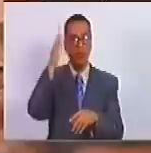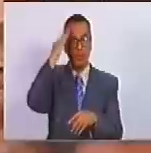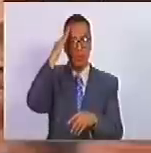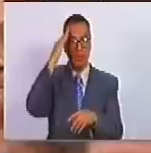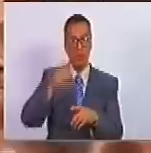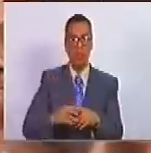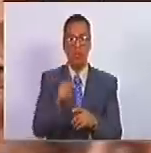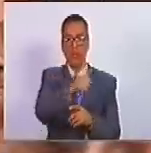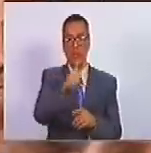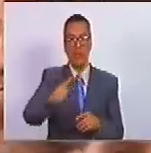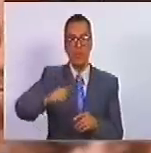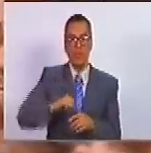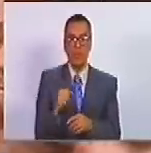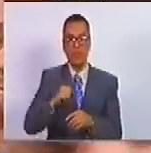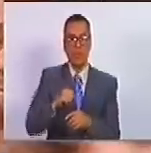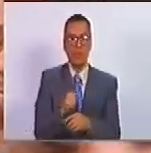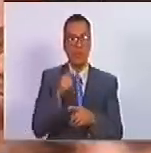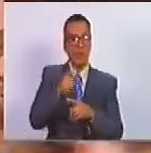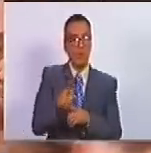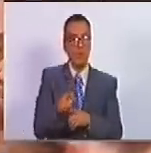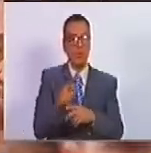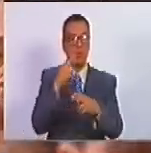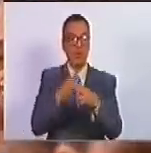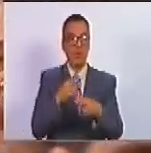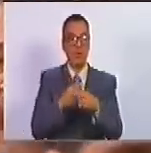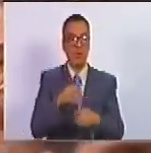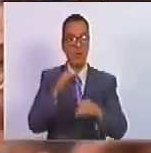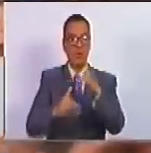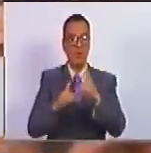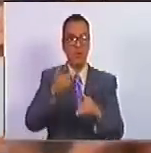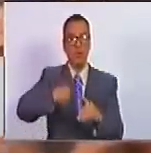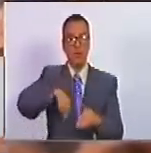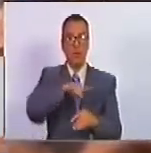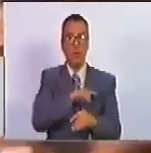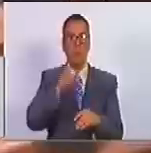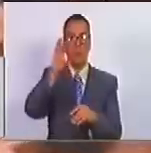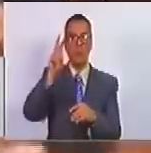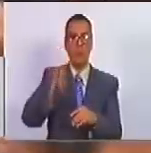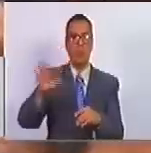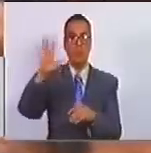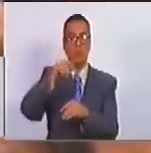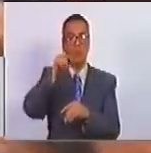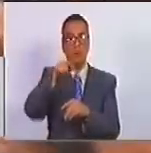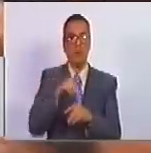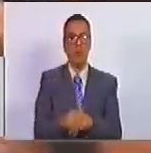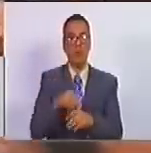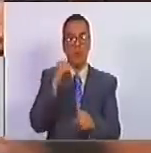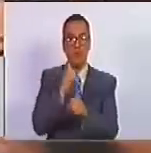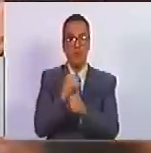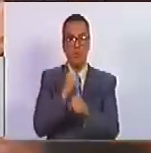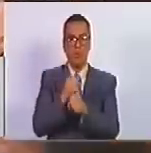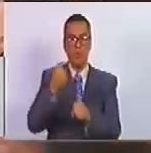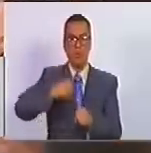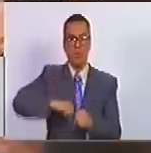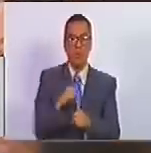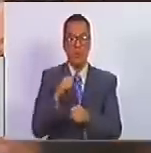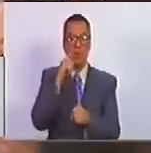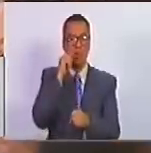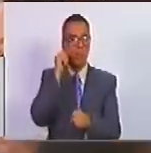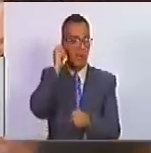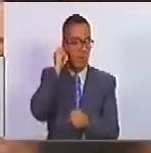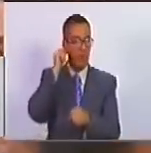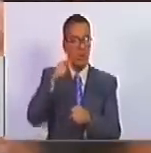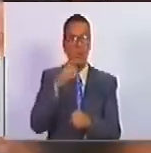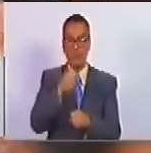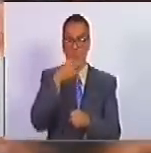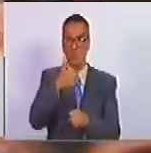en los policías que cuando ha estado en riesgo la estabilidad de nuestro país, hayan estado los funcionarios hombres y mujeres